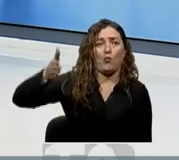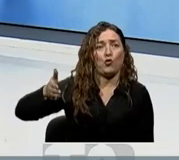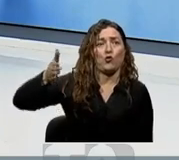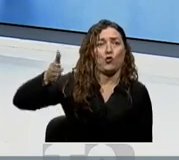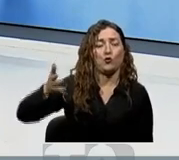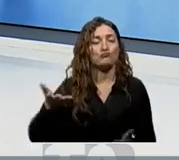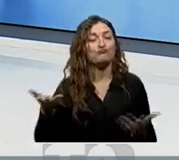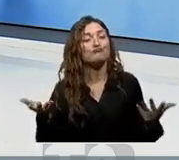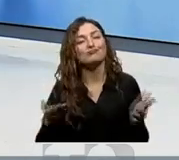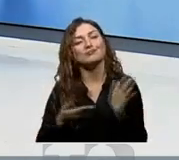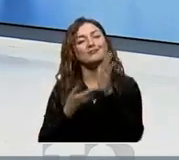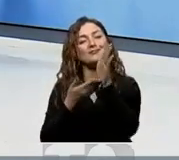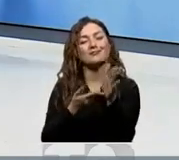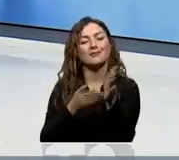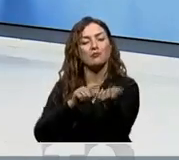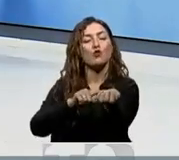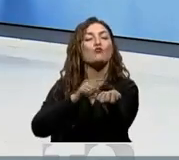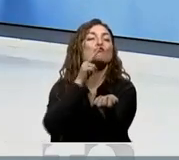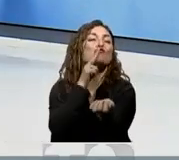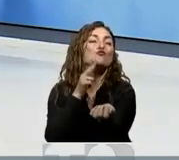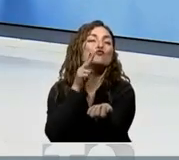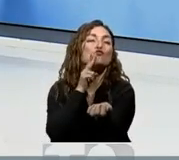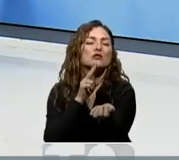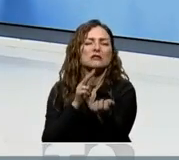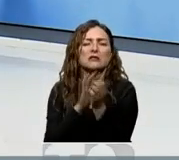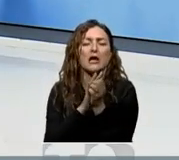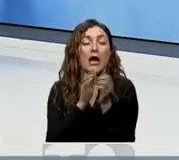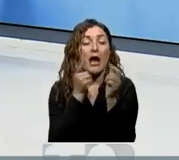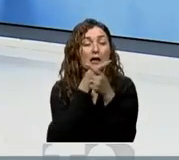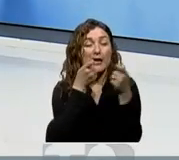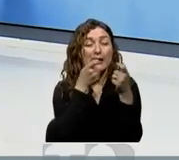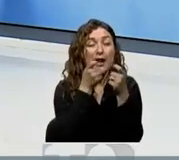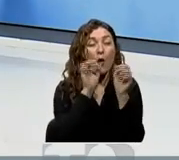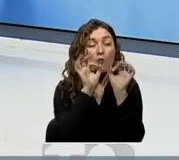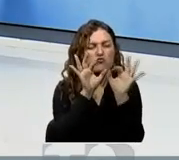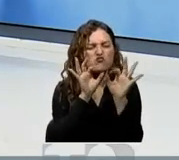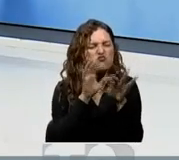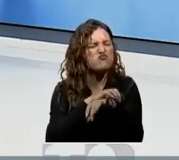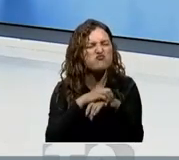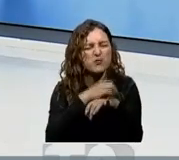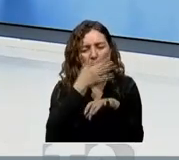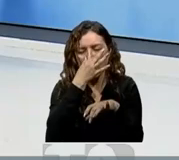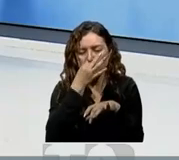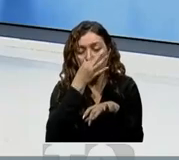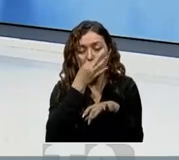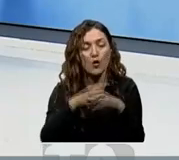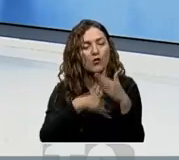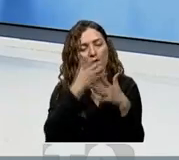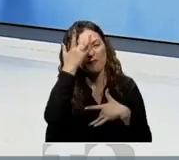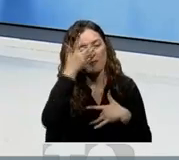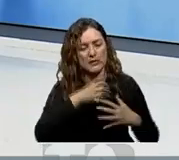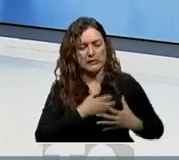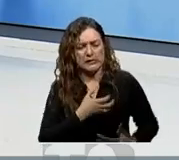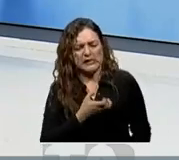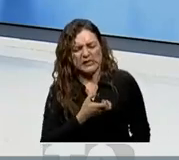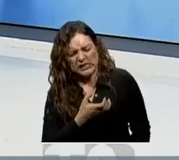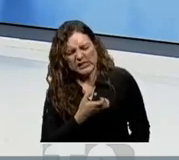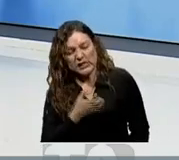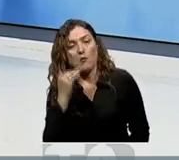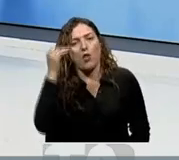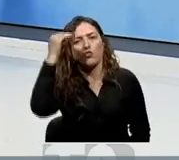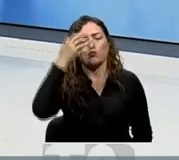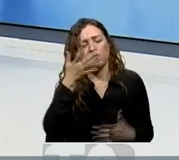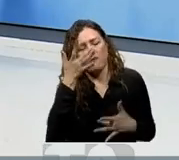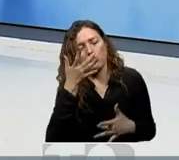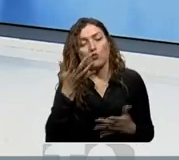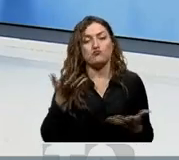Asimismo está, por ejemplo, la diabetes, las alergias y enfermedades cardíacas ya en la edad adulta. Si nos enfocamos